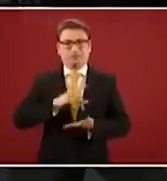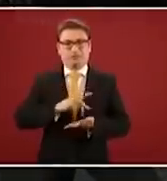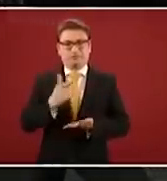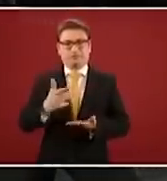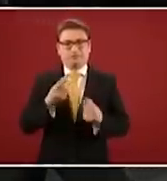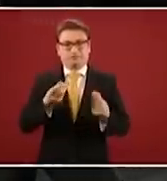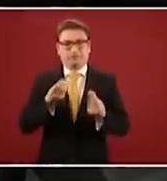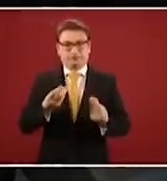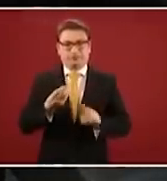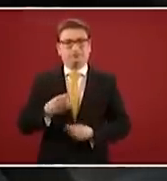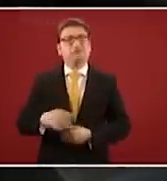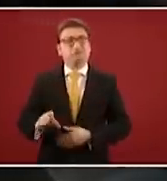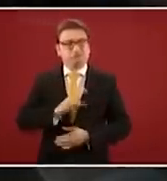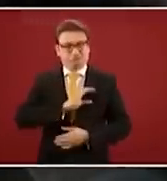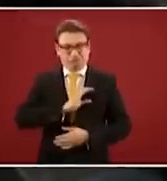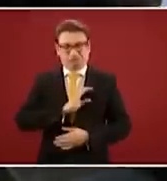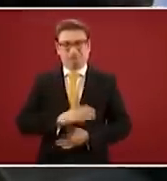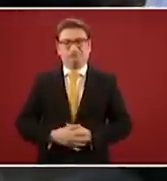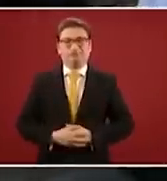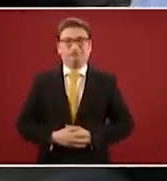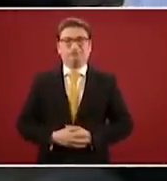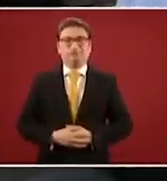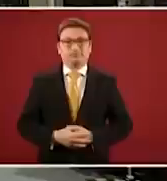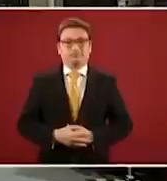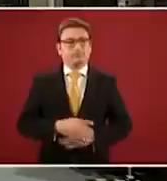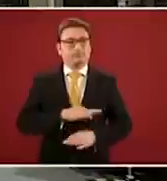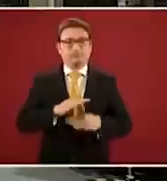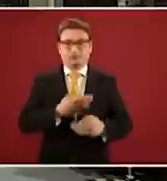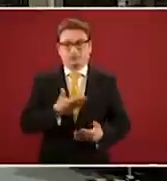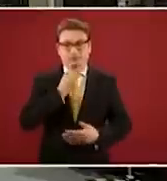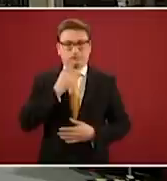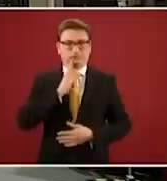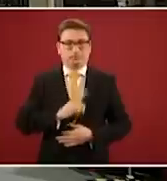gracias de todo corazón a todas y a todos.